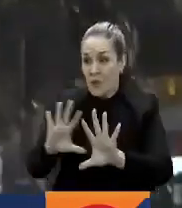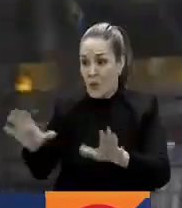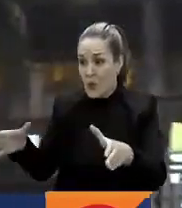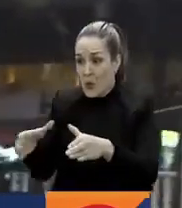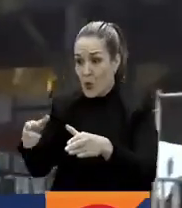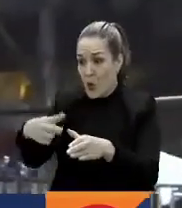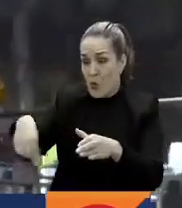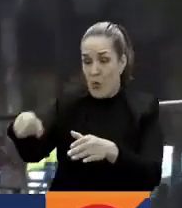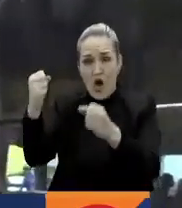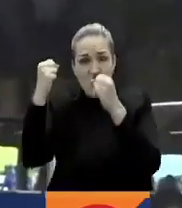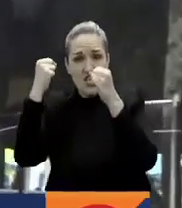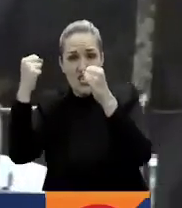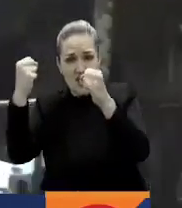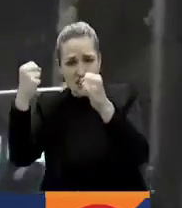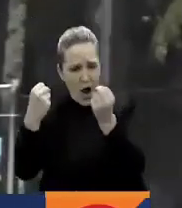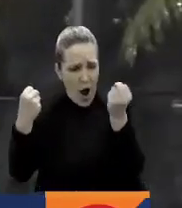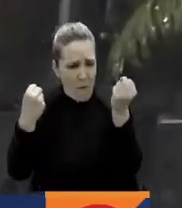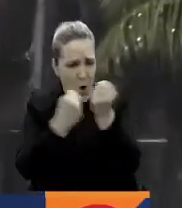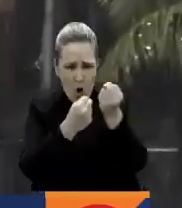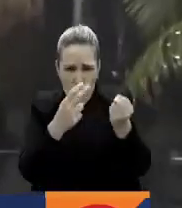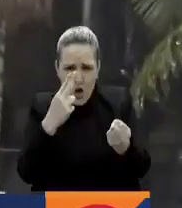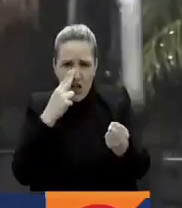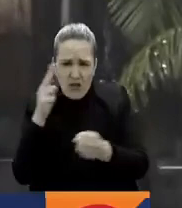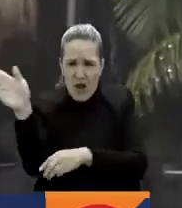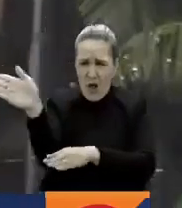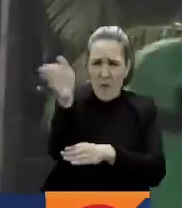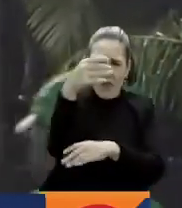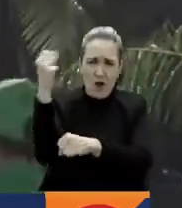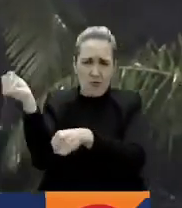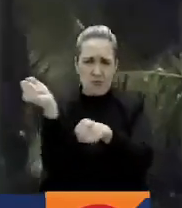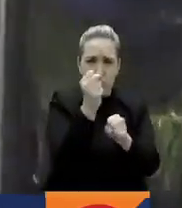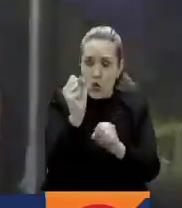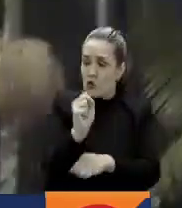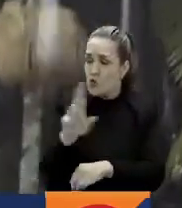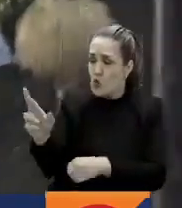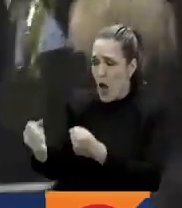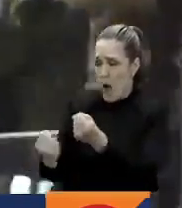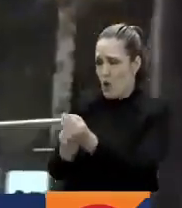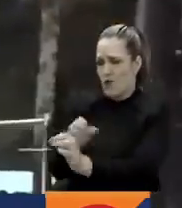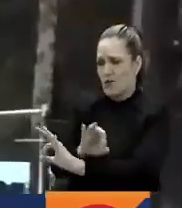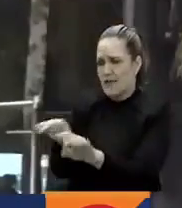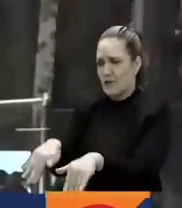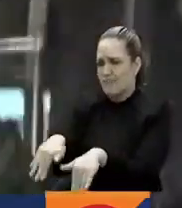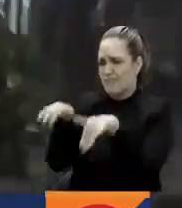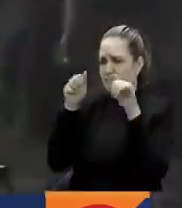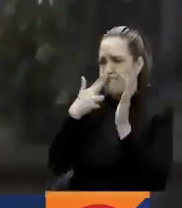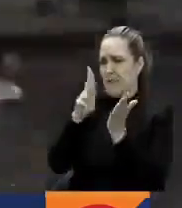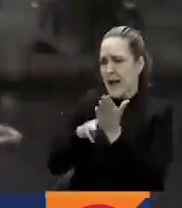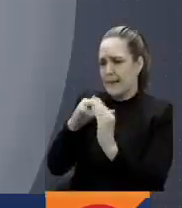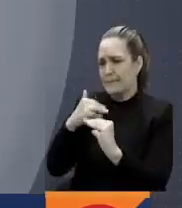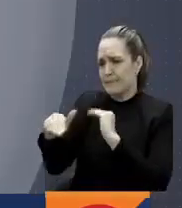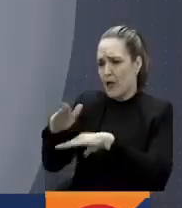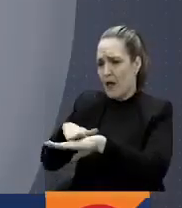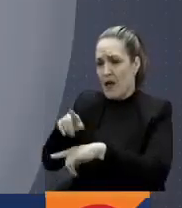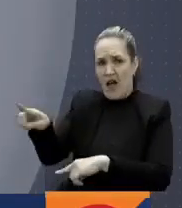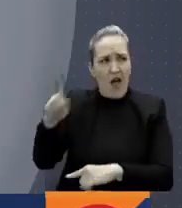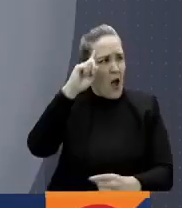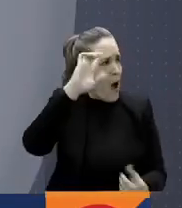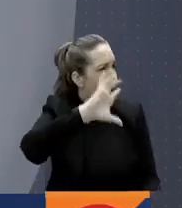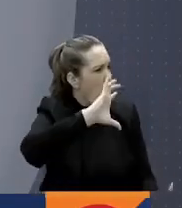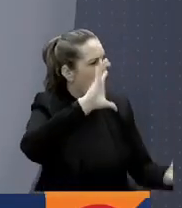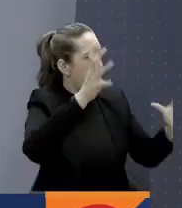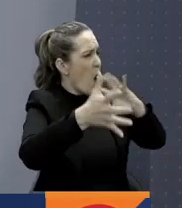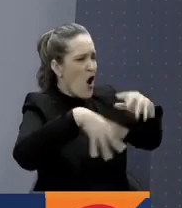para los hinchas del Atlético Nacional, especialmente para los del sur, lo que ha desatado por supuesto un inconformismo. Ese fue el origen de esta